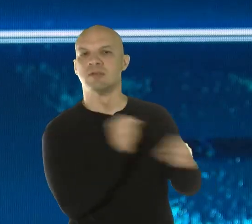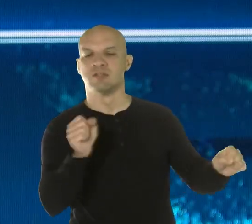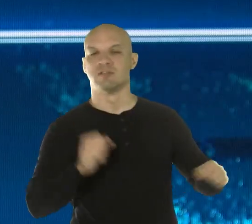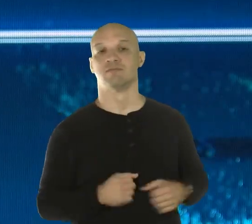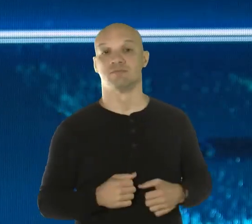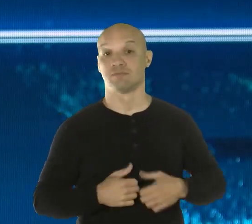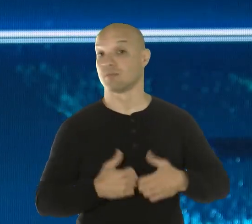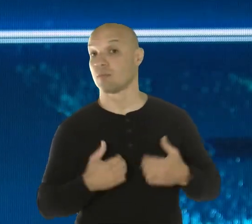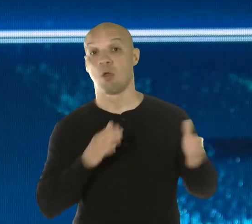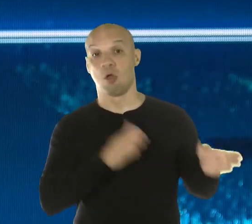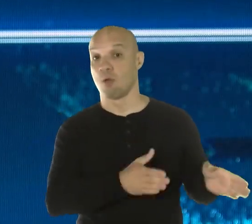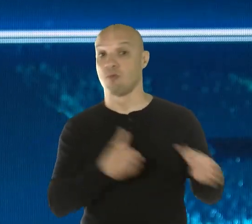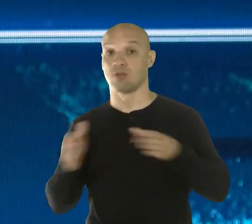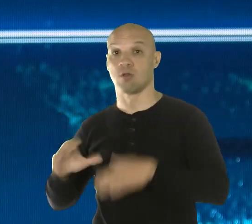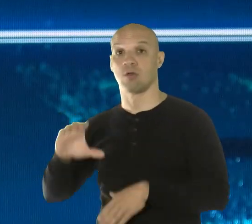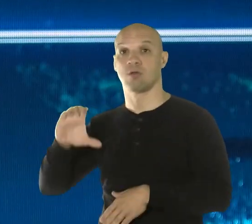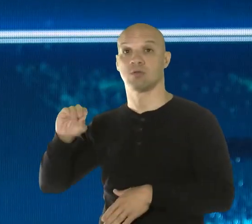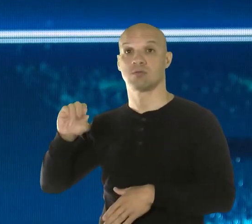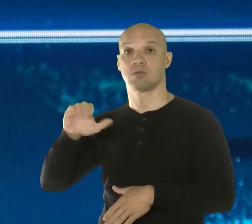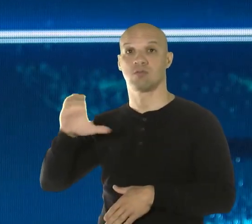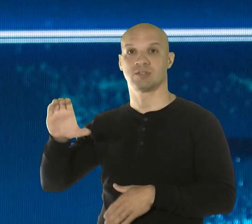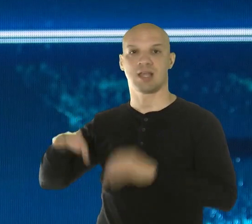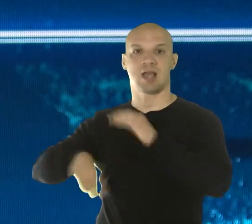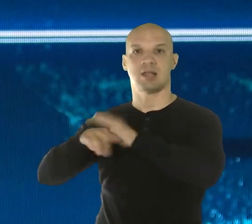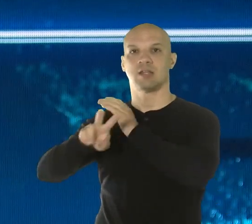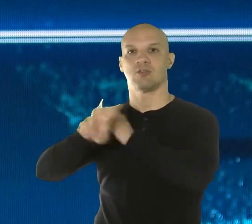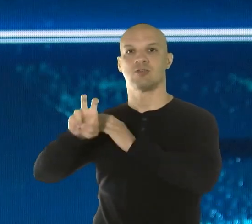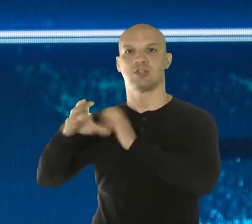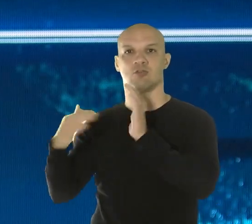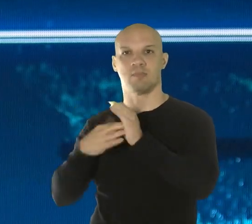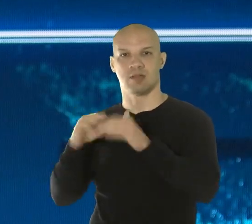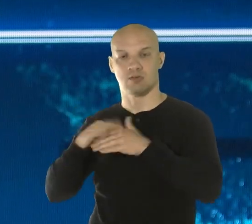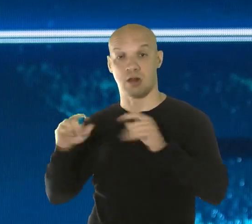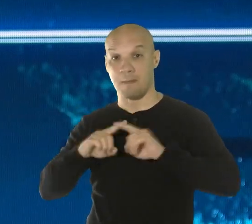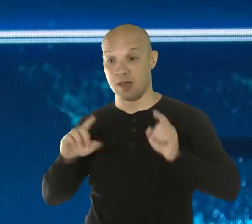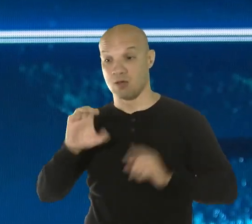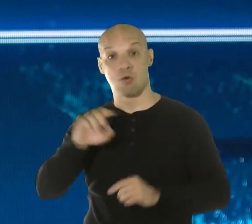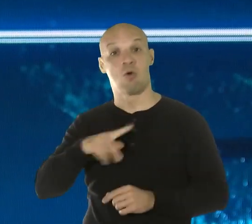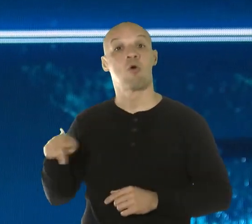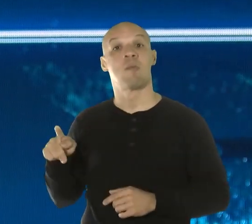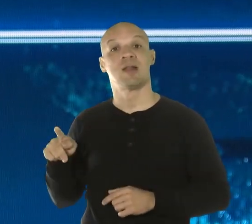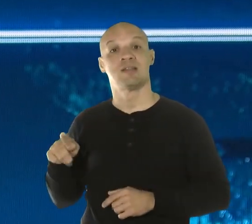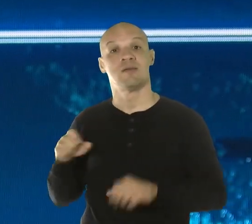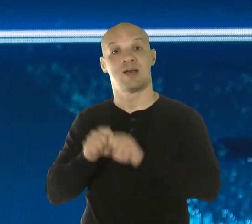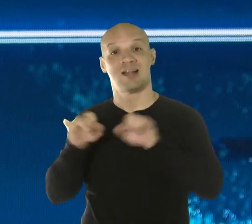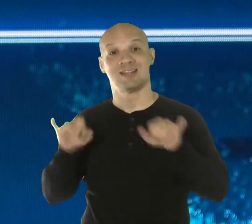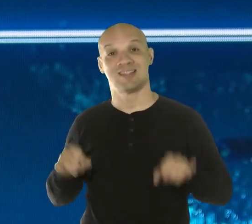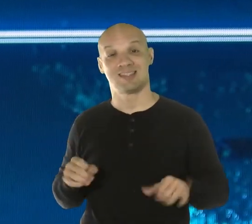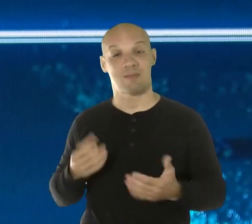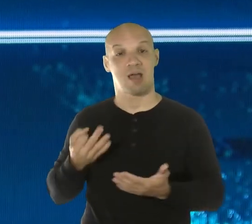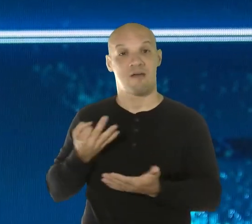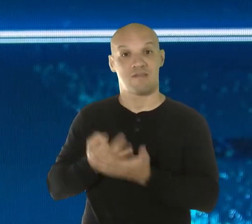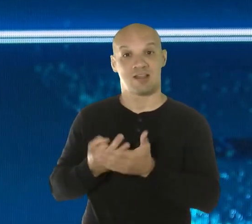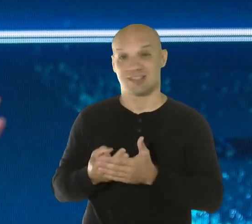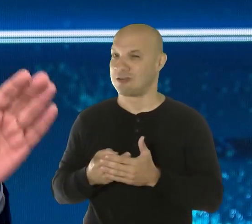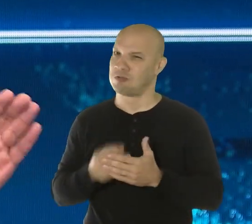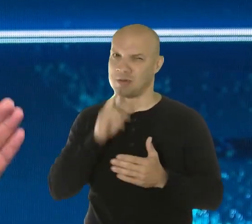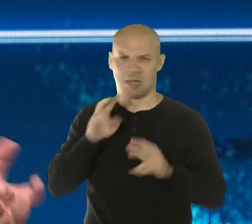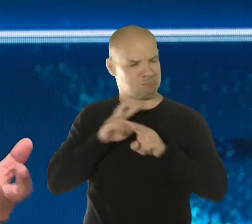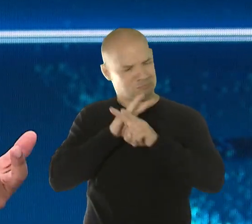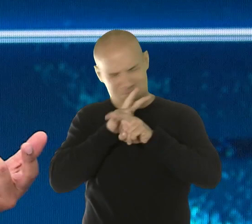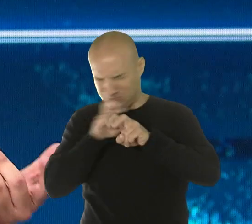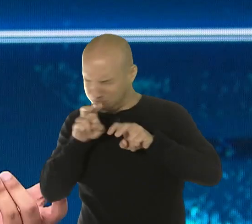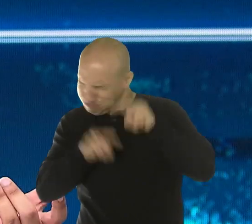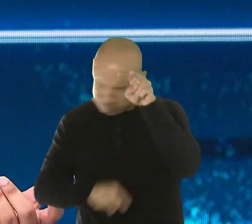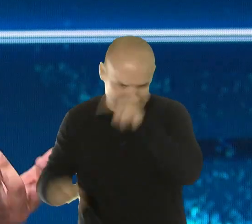hasta $200,000 por COSEC, pero el sistema cooperativo en Puerto Rico es el sistema financiero más supervisado que yo he estudiado en mi vida.